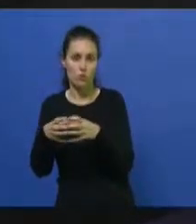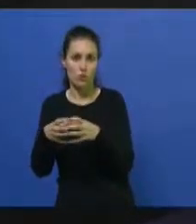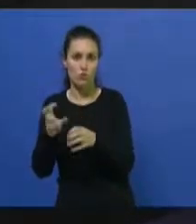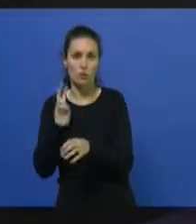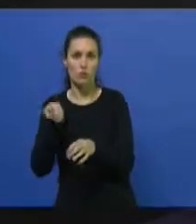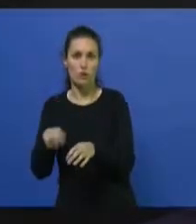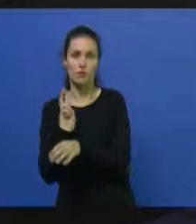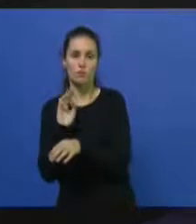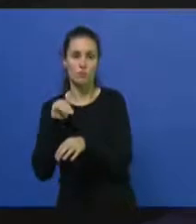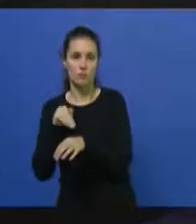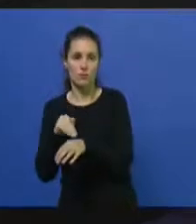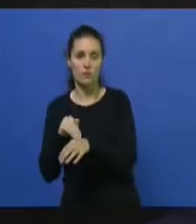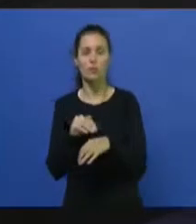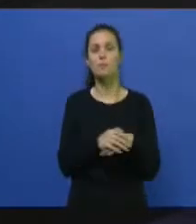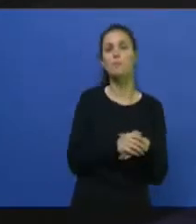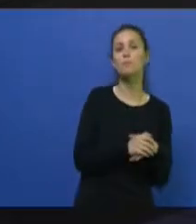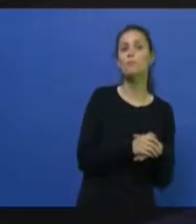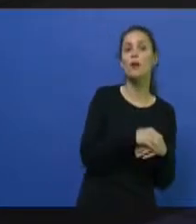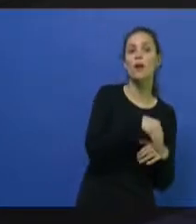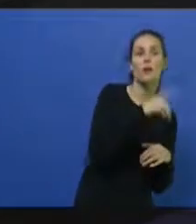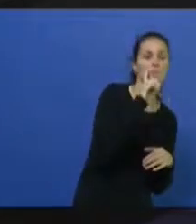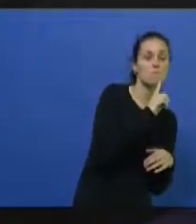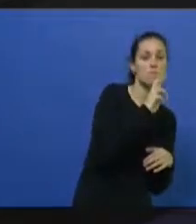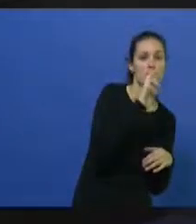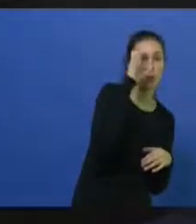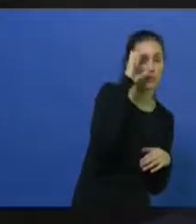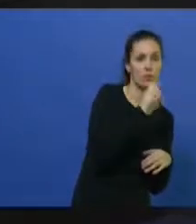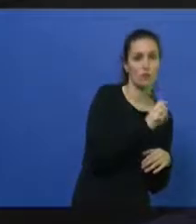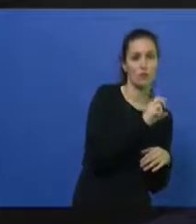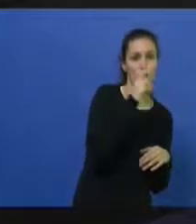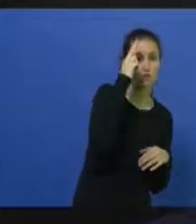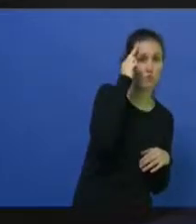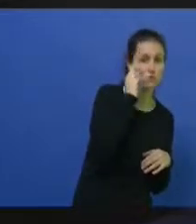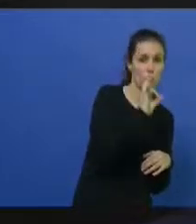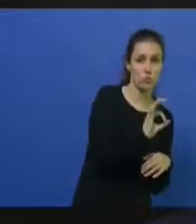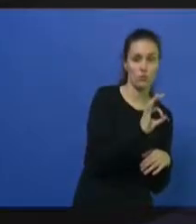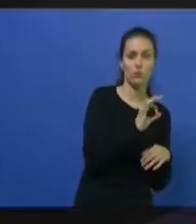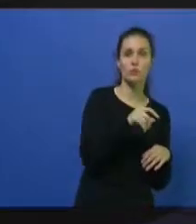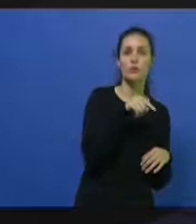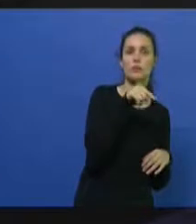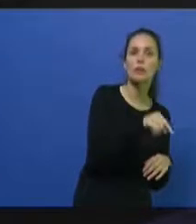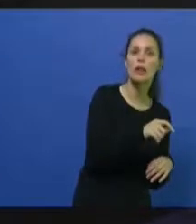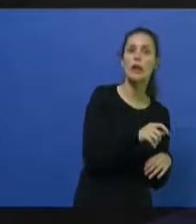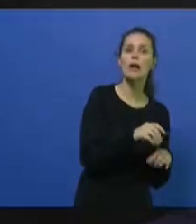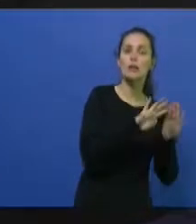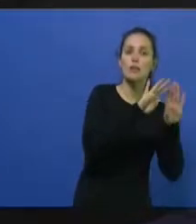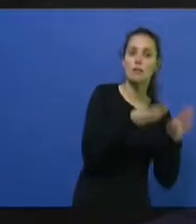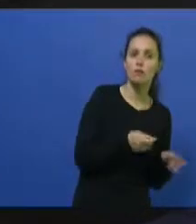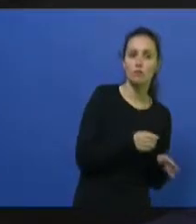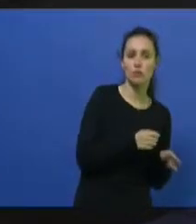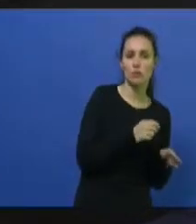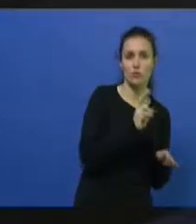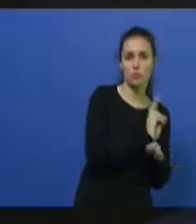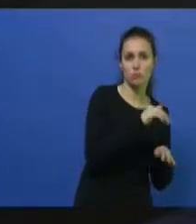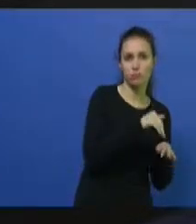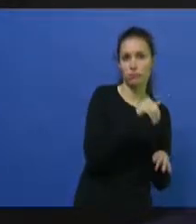Bueno, si nos quedamos en Mitre el 90, en la casona de Pereira y Domínguez, allí donde está el consejo de Villa María, hubo